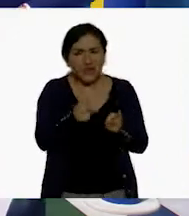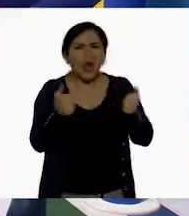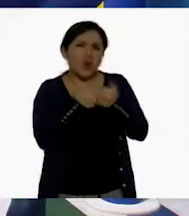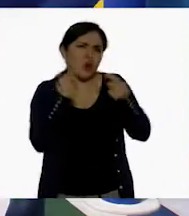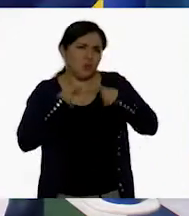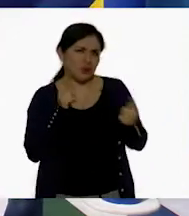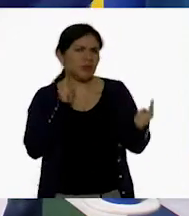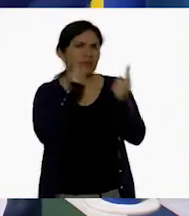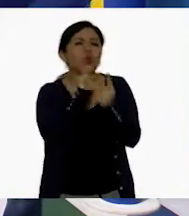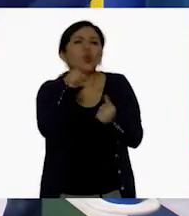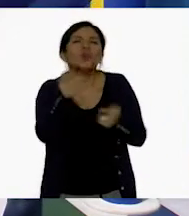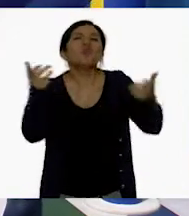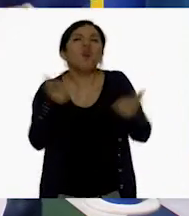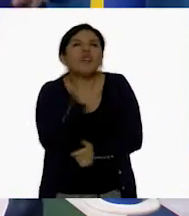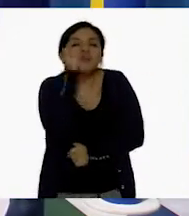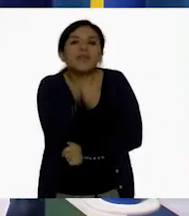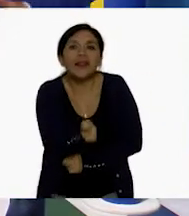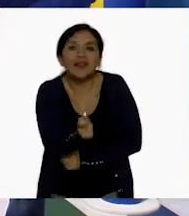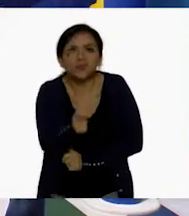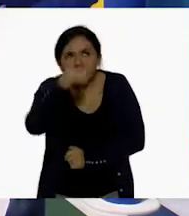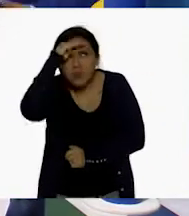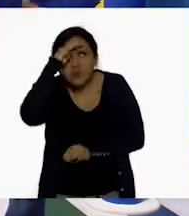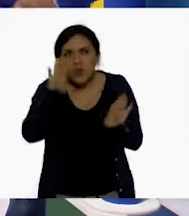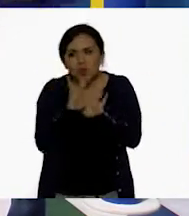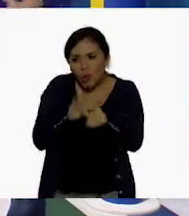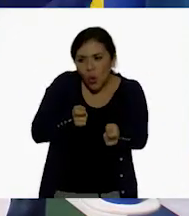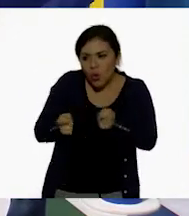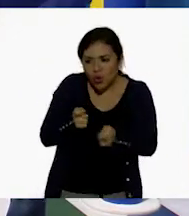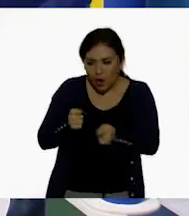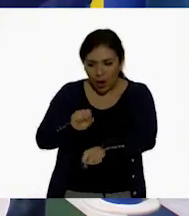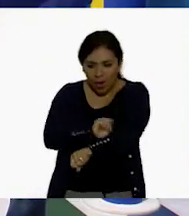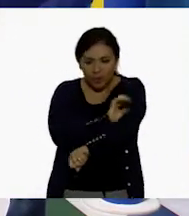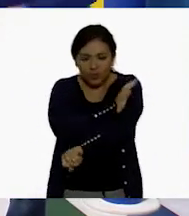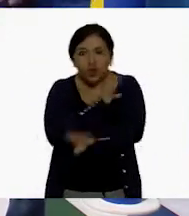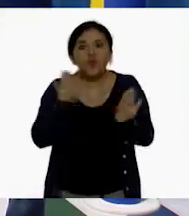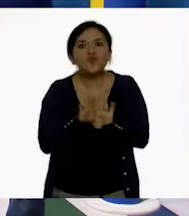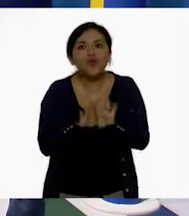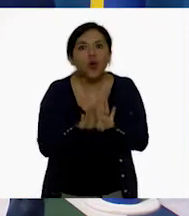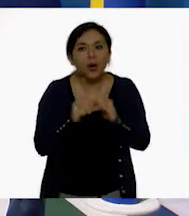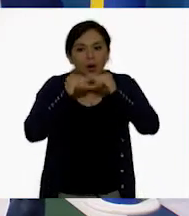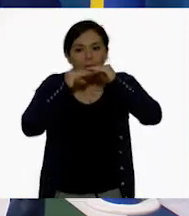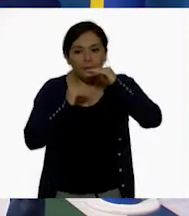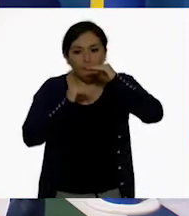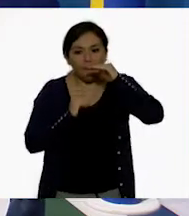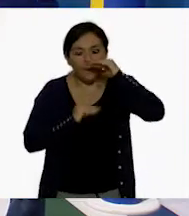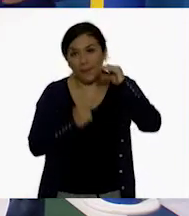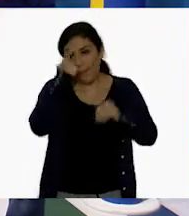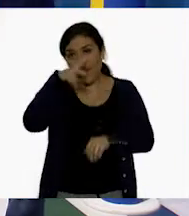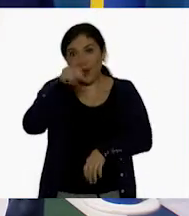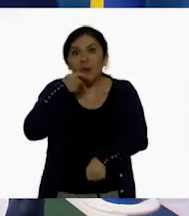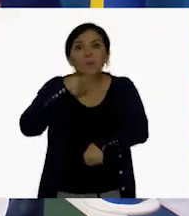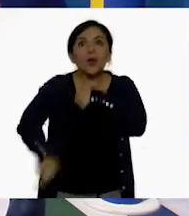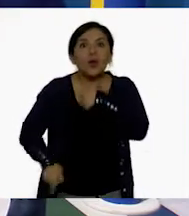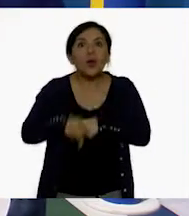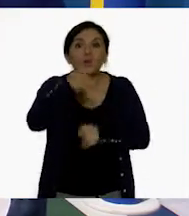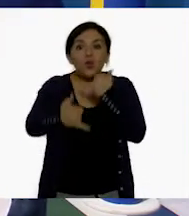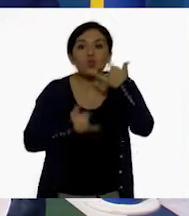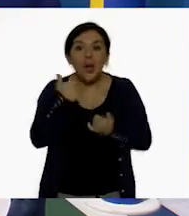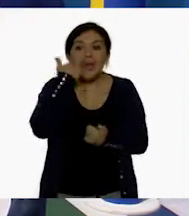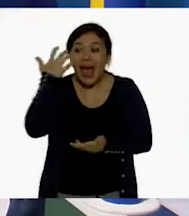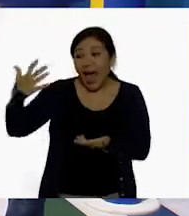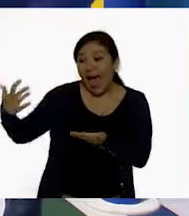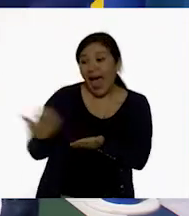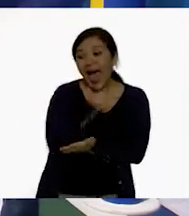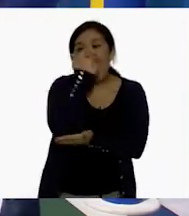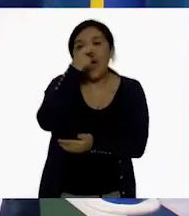acerca de lo que hubieras hecho tú. ¿Tú? ¿Cómo hubieras regulado tus emociones en esas circunstancias de manera que no afectaran lo que querías conseguir